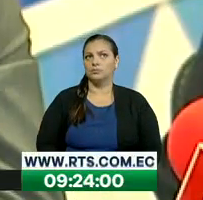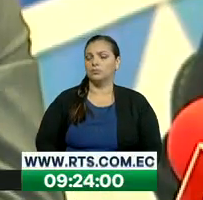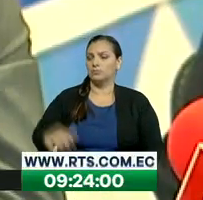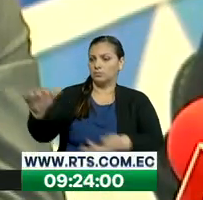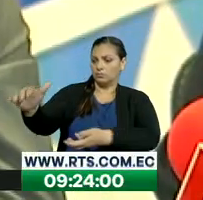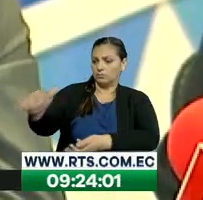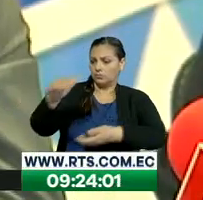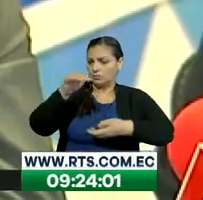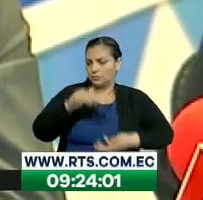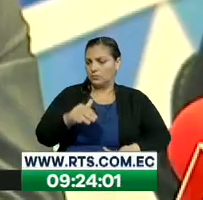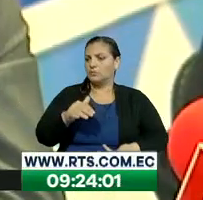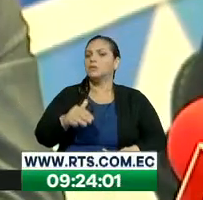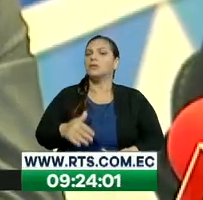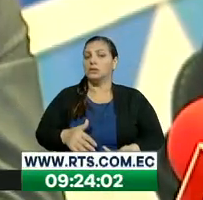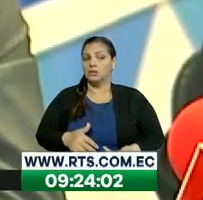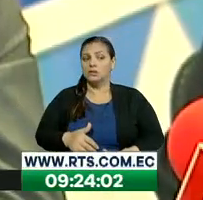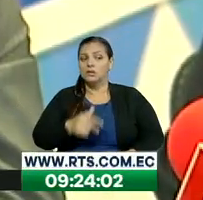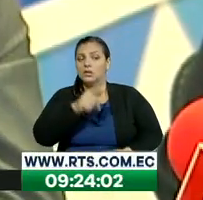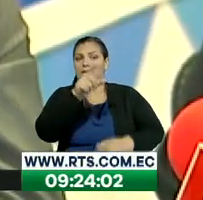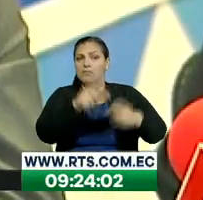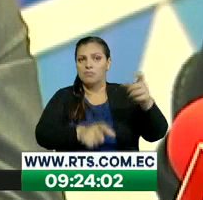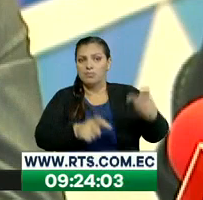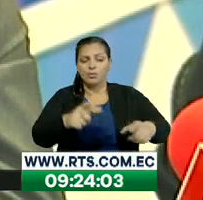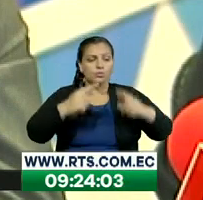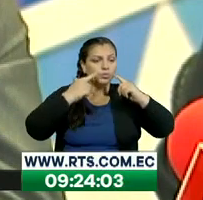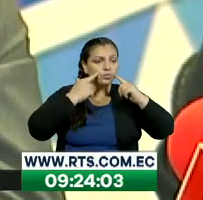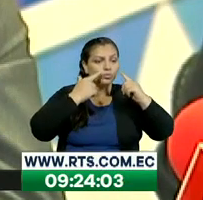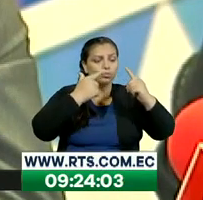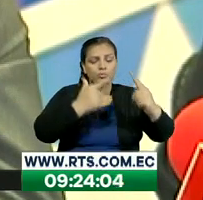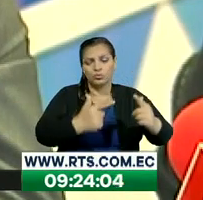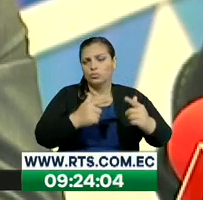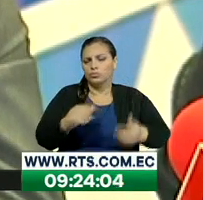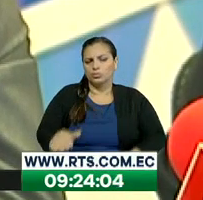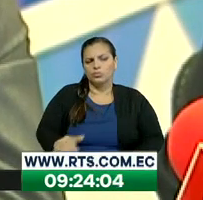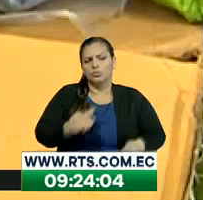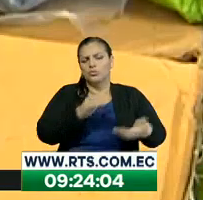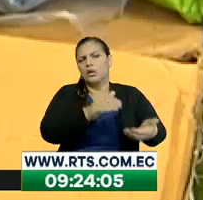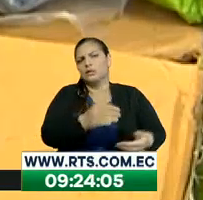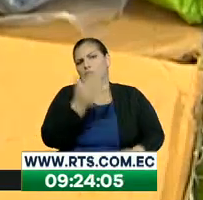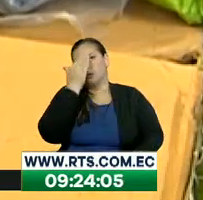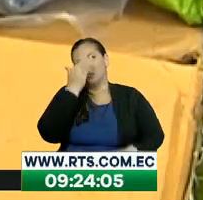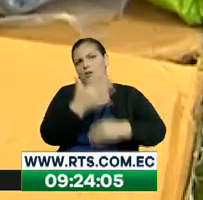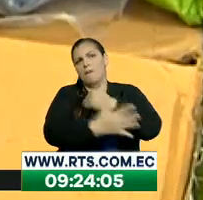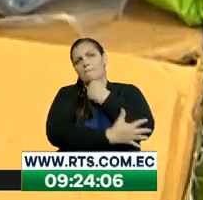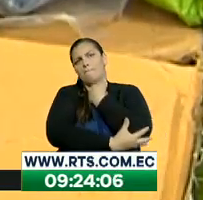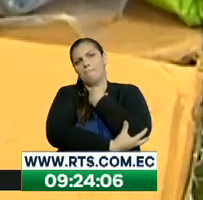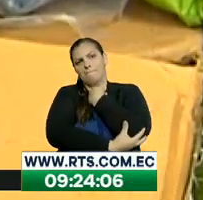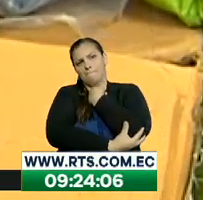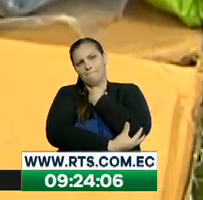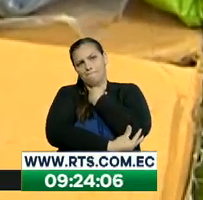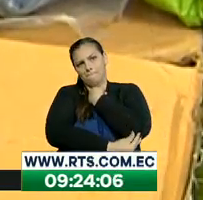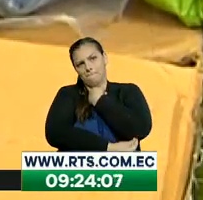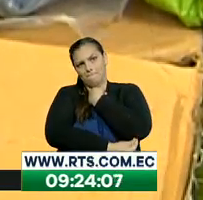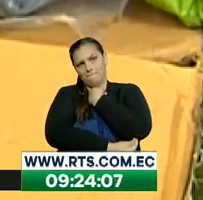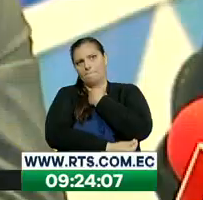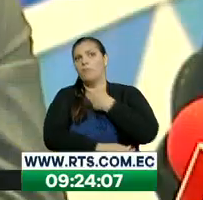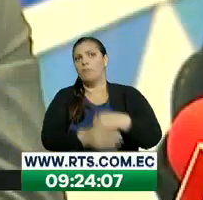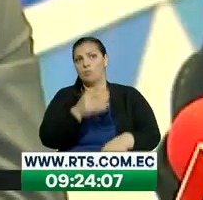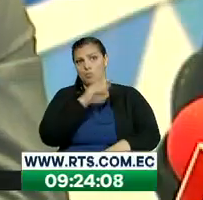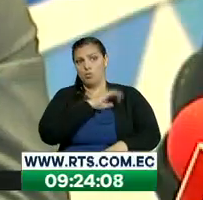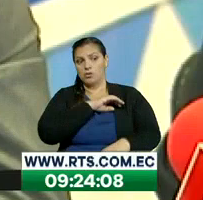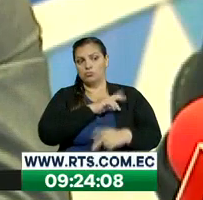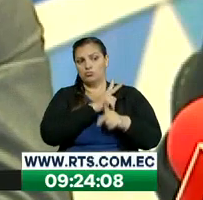bajos recursos. En virtud de aquello, pues, es nuestra obligación buscar los enlaces interinstitucionales a fin